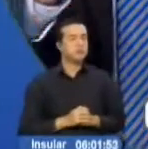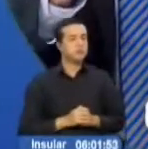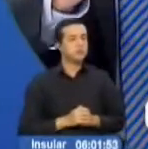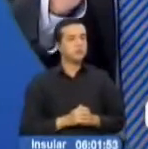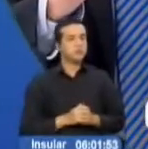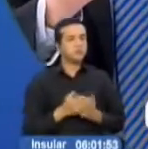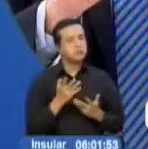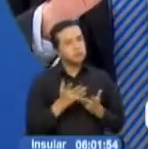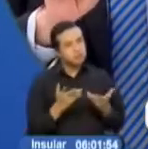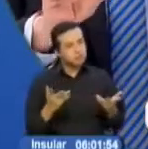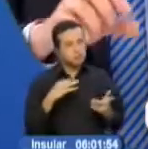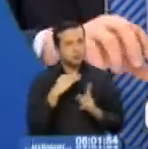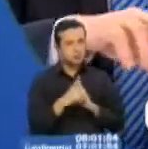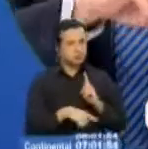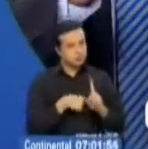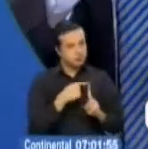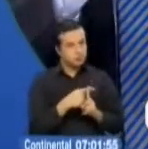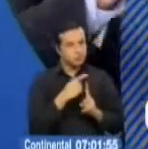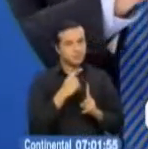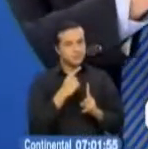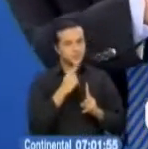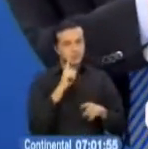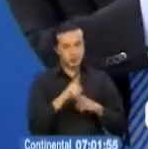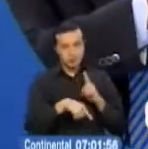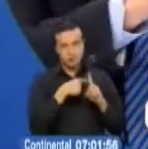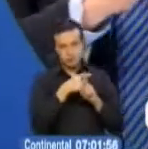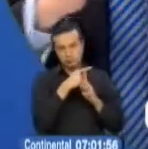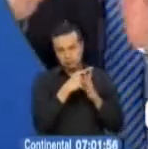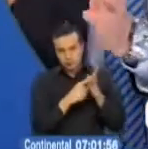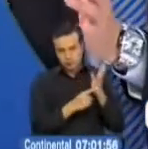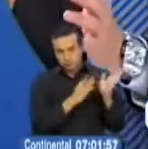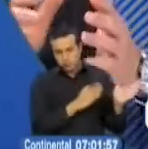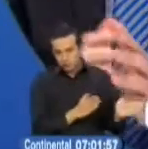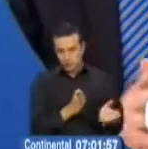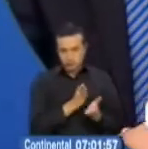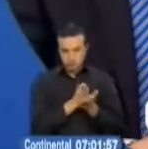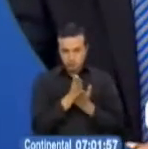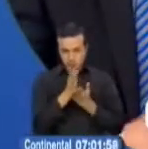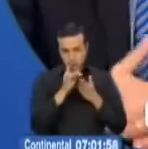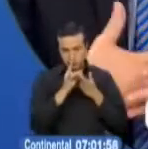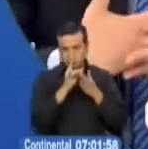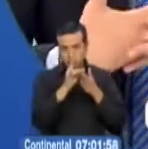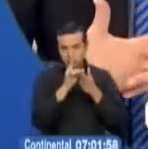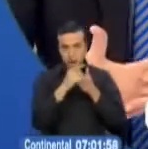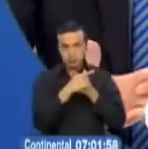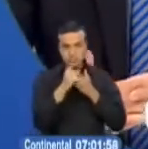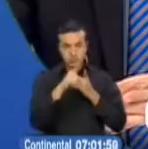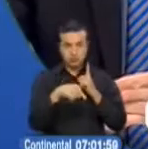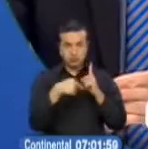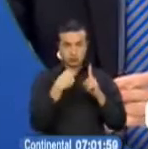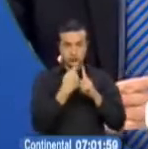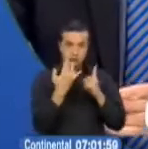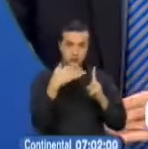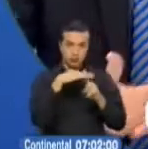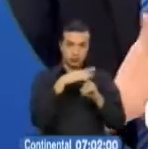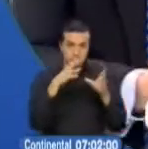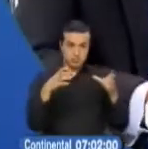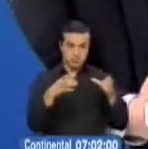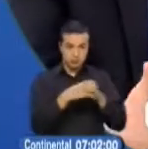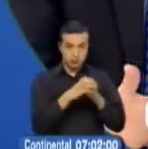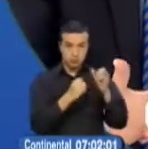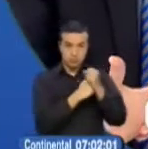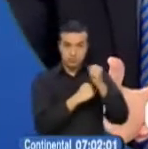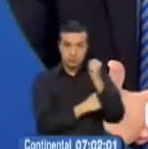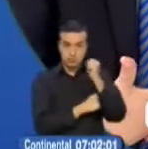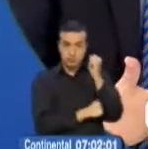¿Habría posibilidad de incluir en toda esta, en esta hoja de ruta, llamemos así, la inclusión de la academia para fortalecer